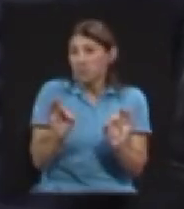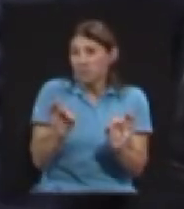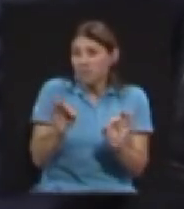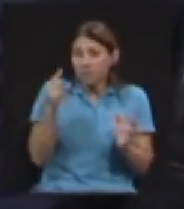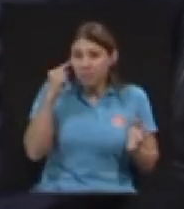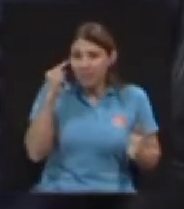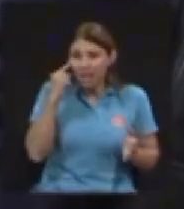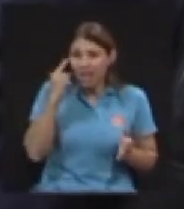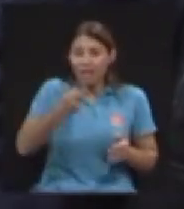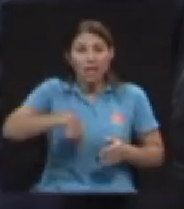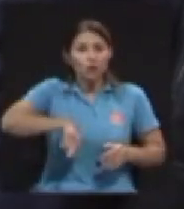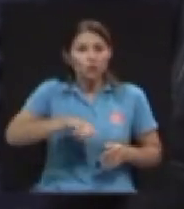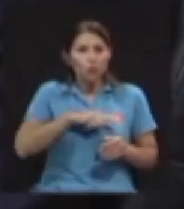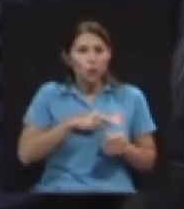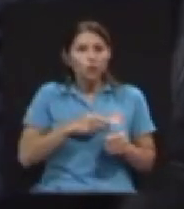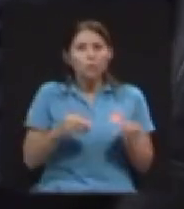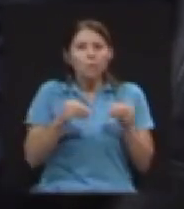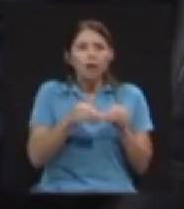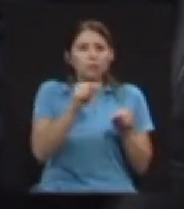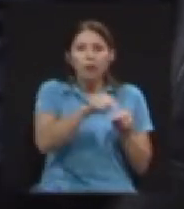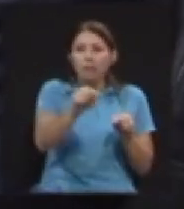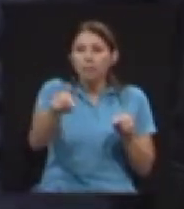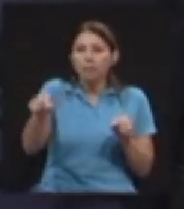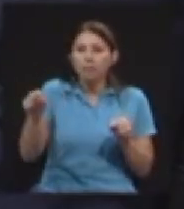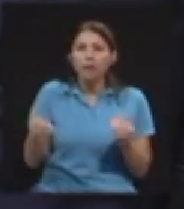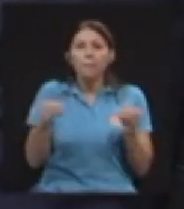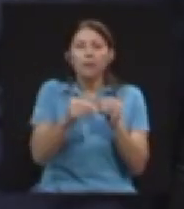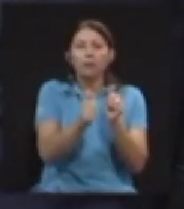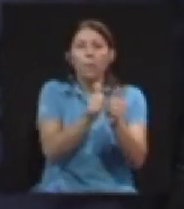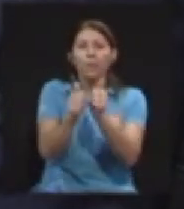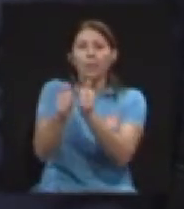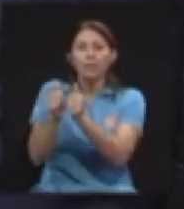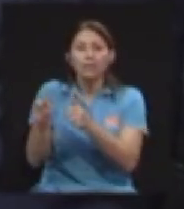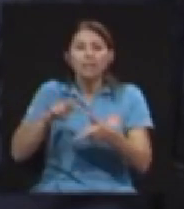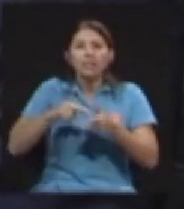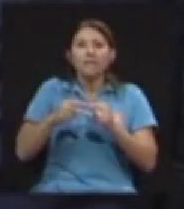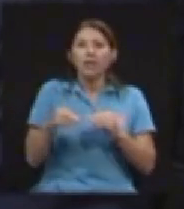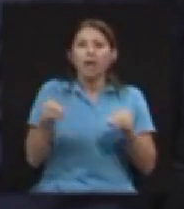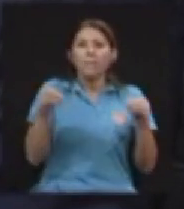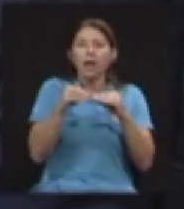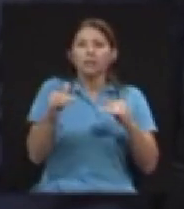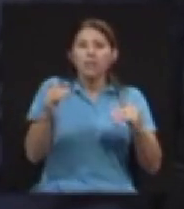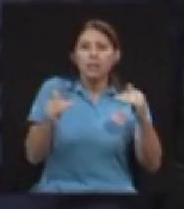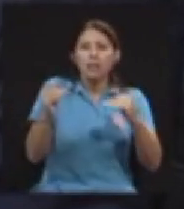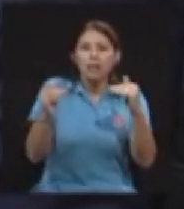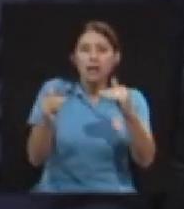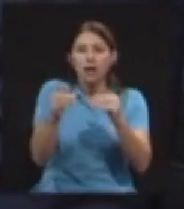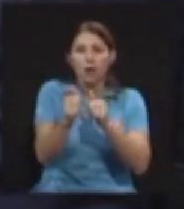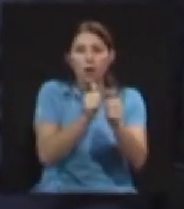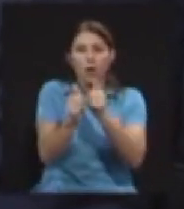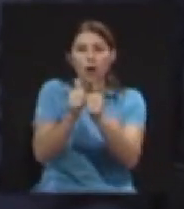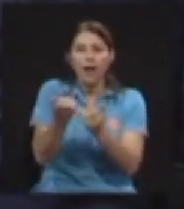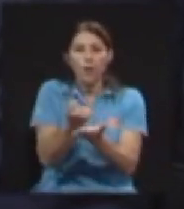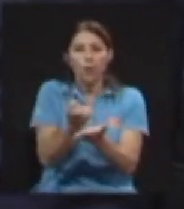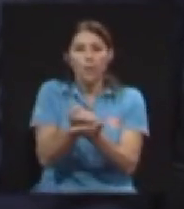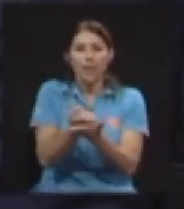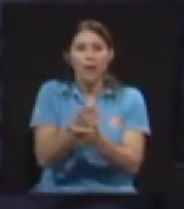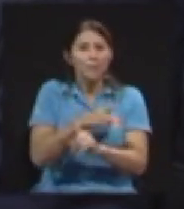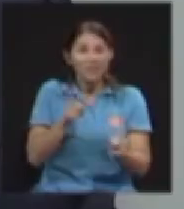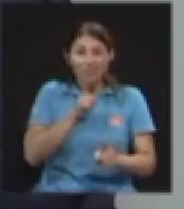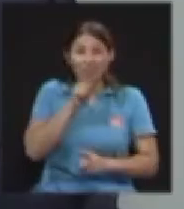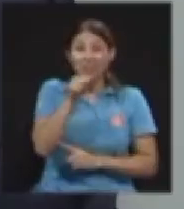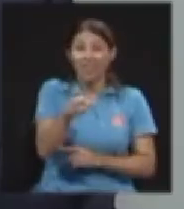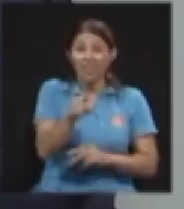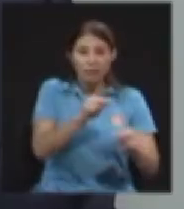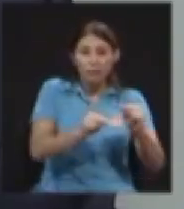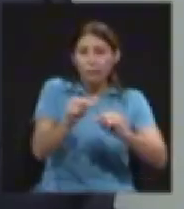medida en que nos acercamos más a competencia, la economía va a ser más eficiente, pero la realidad es que los mercados no son competitivos